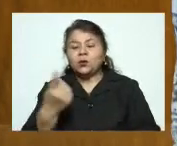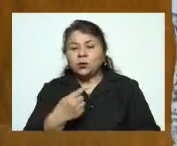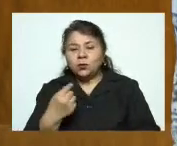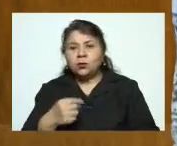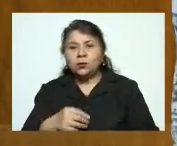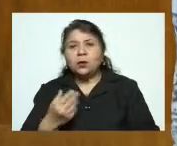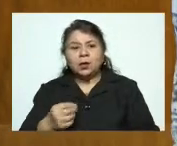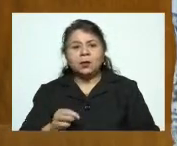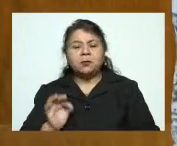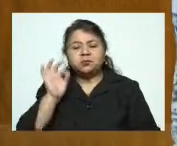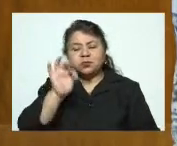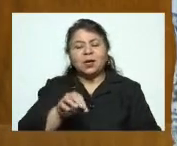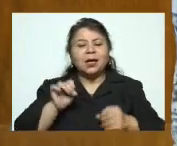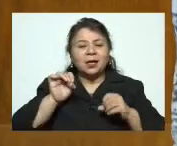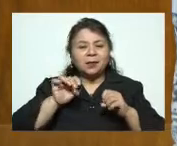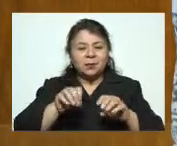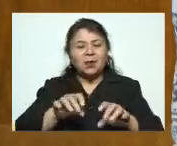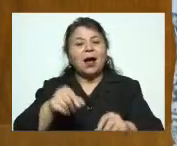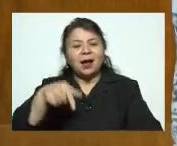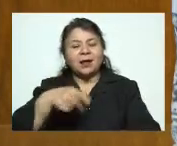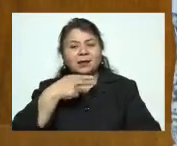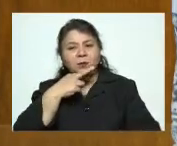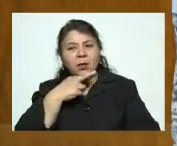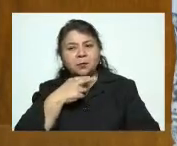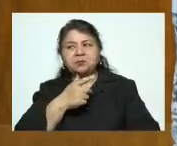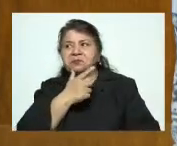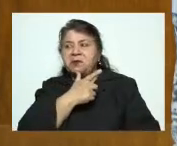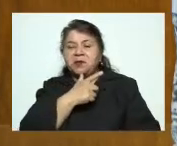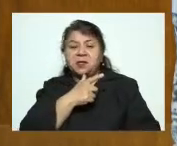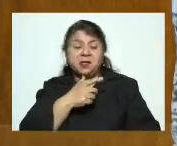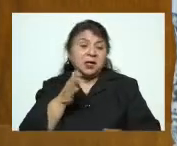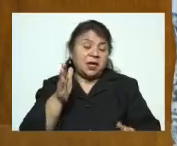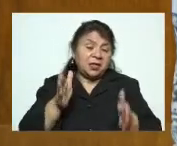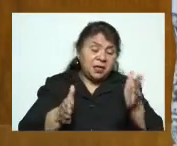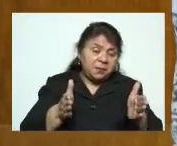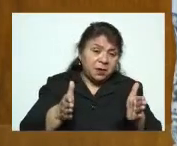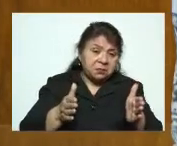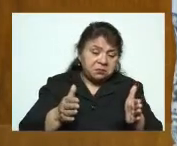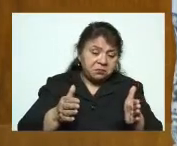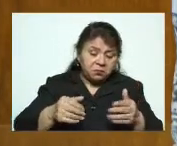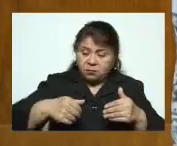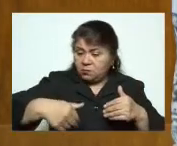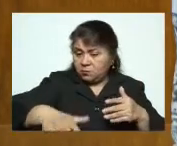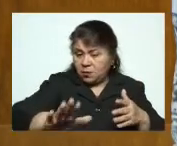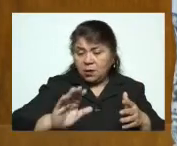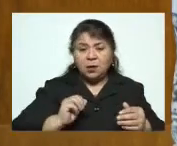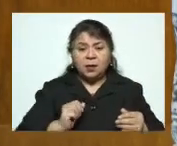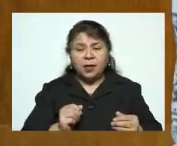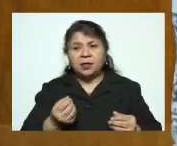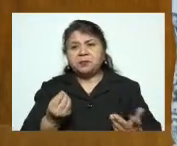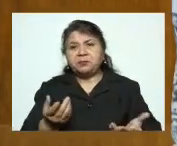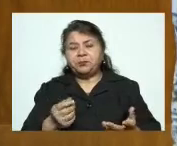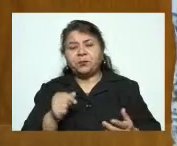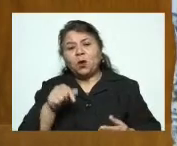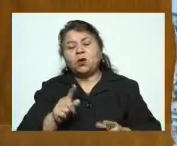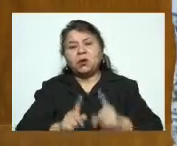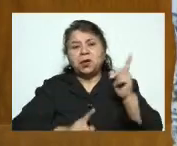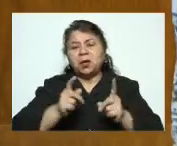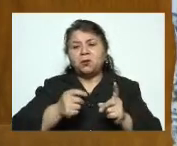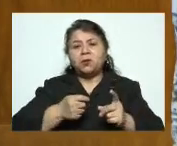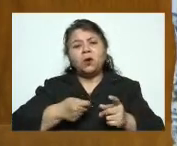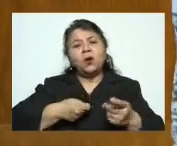Juan. Creo que la etapa que viene es de una convivencia razonable. Hablaba esta mañana con algunos comerciantes que me